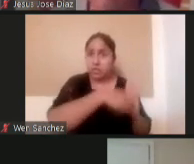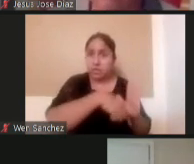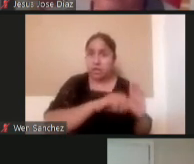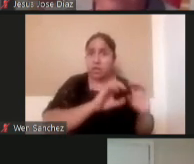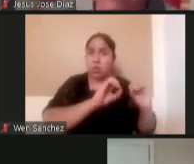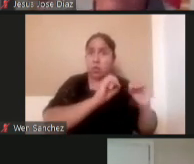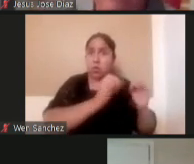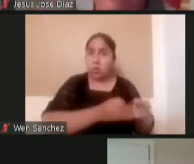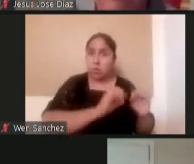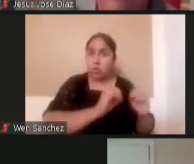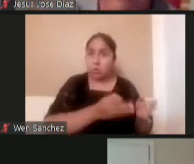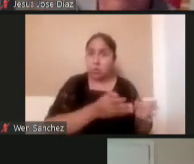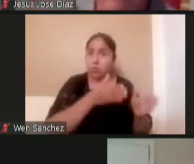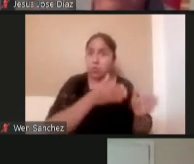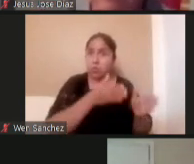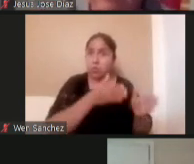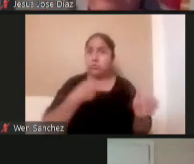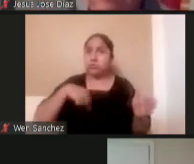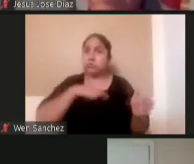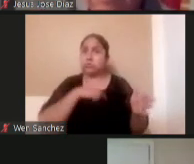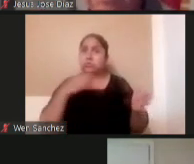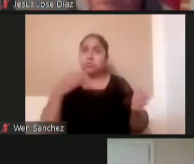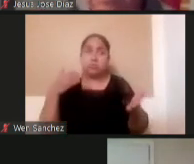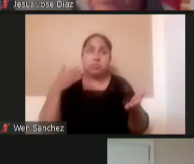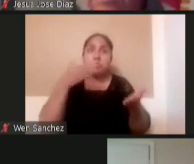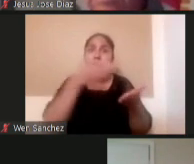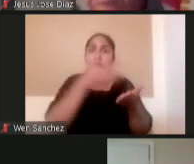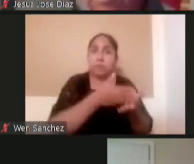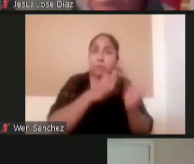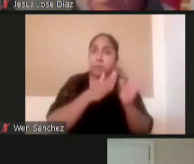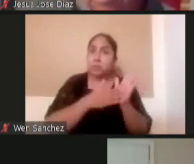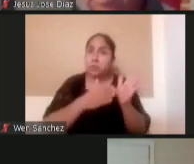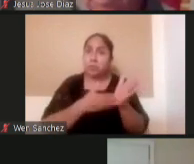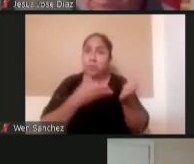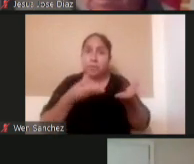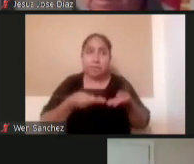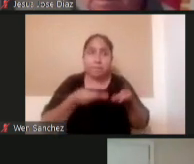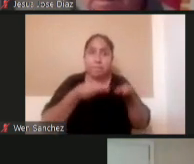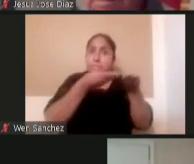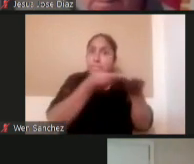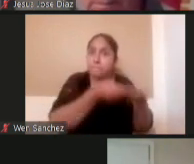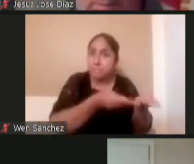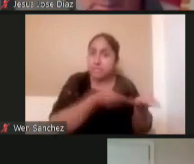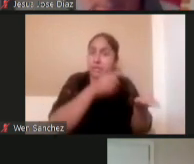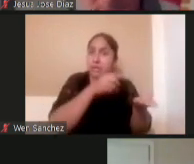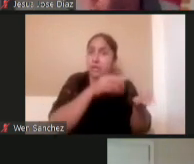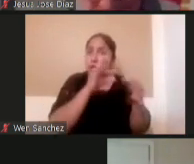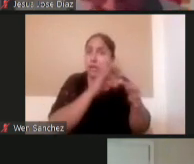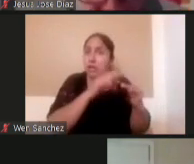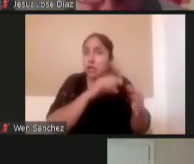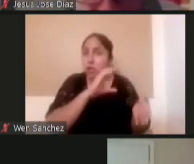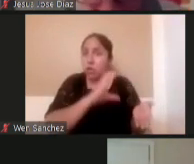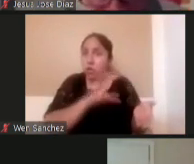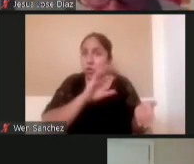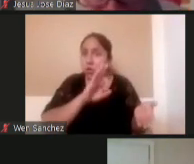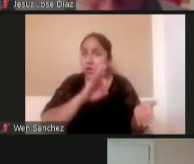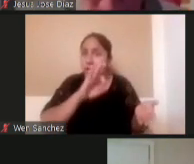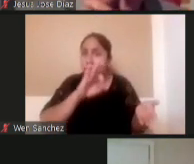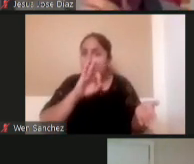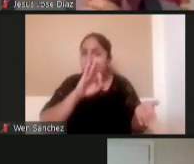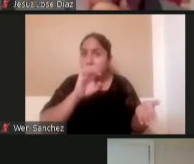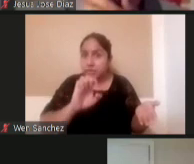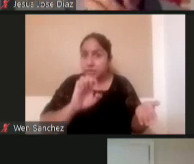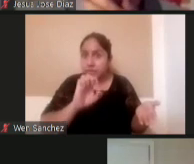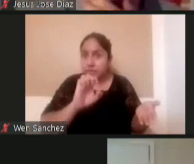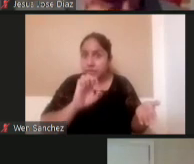el padrón de usuarios que avale el suministro de la Comisión Federal de Electricidad, la Junta Municipal de